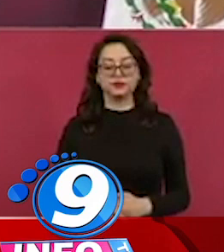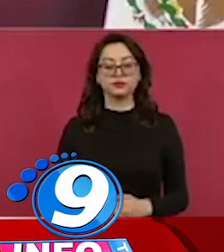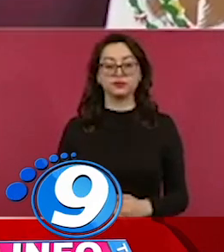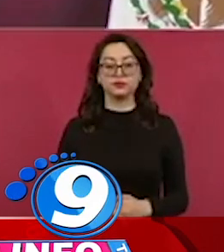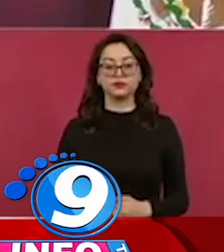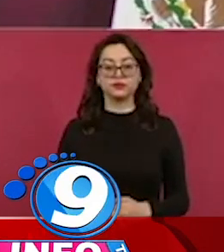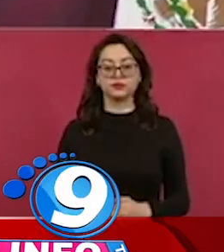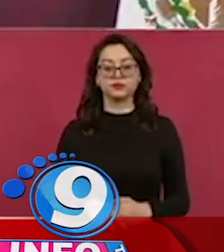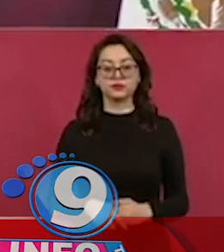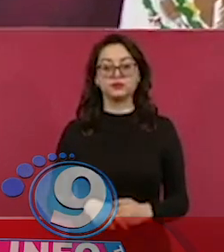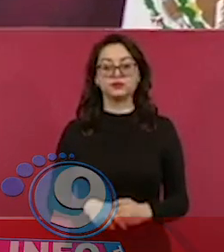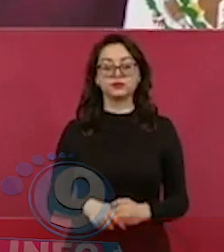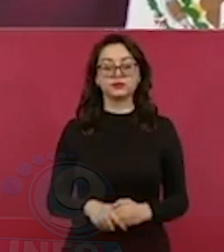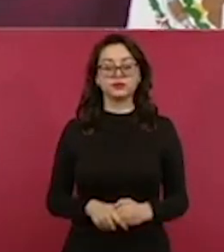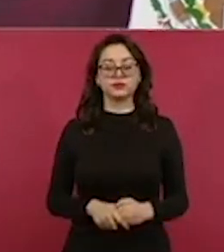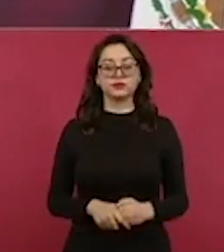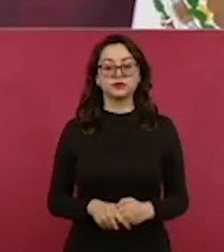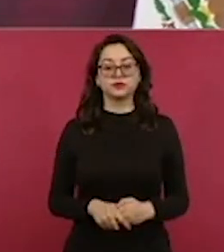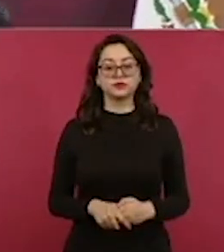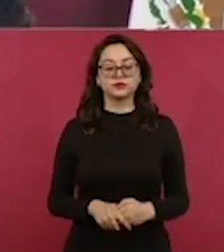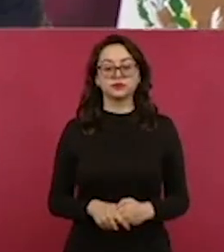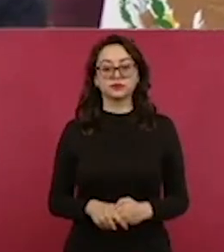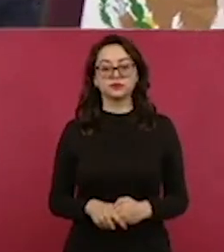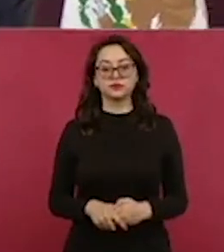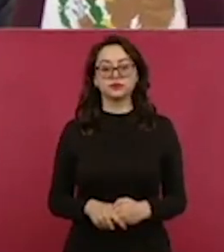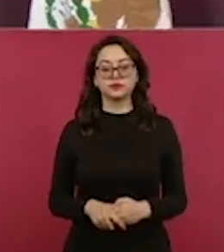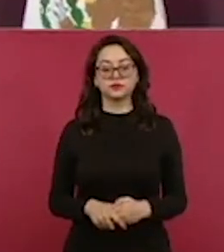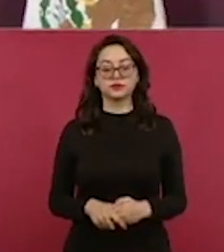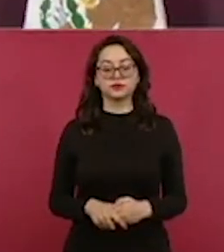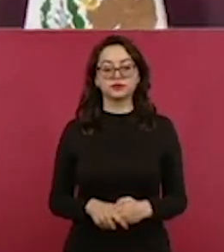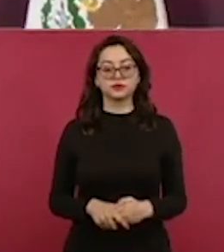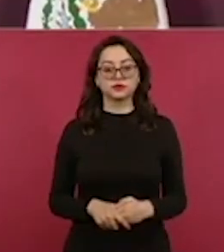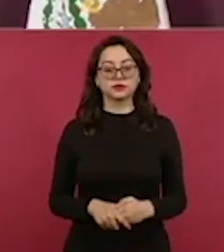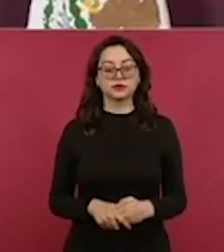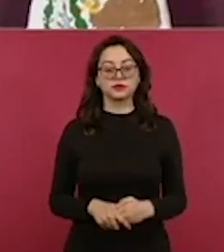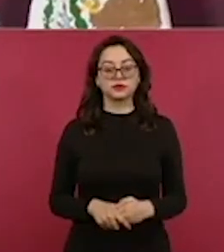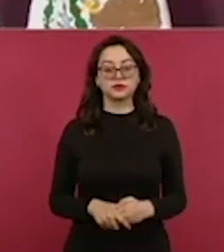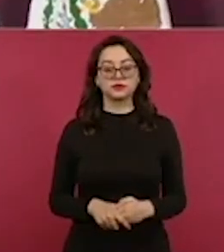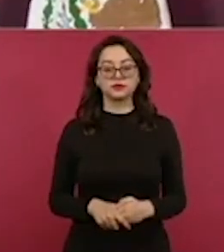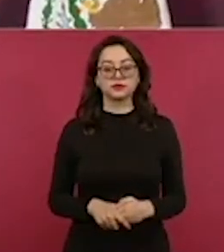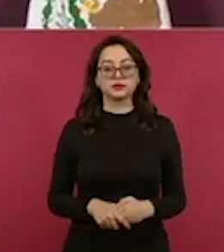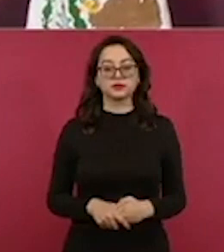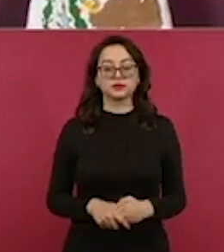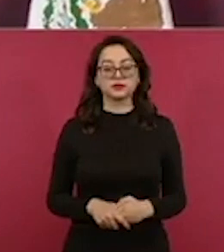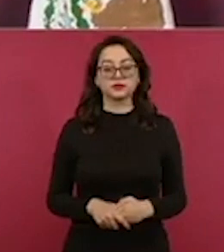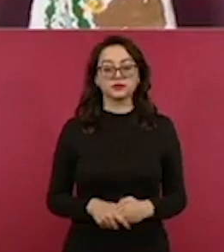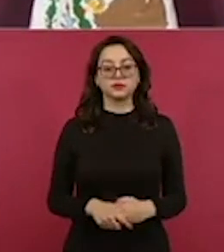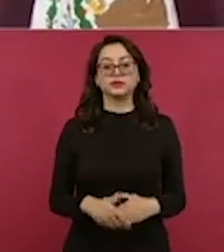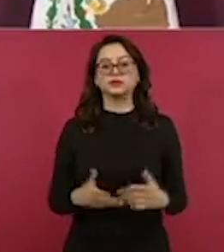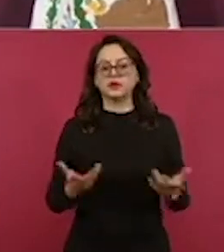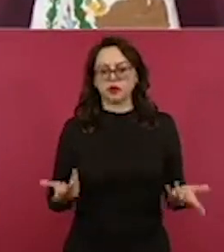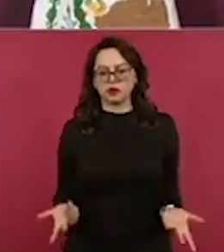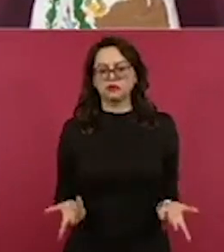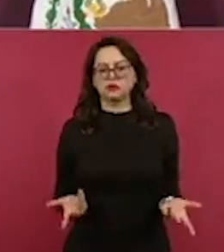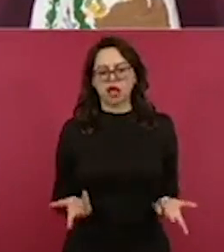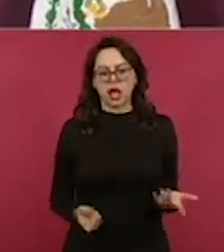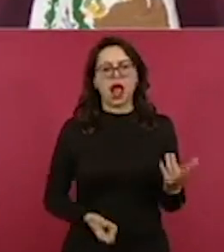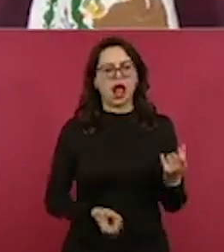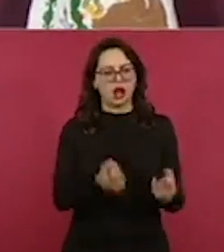hay mexicanos que tienen seguro